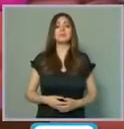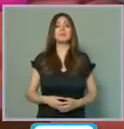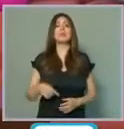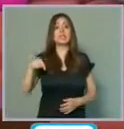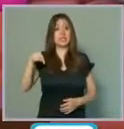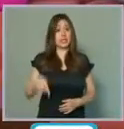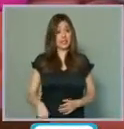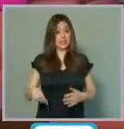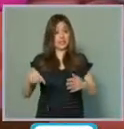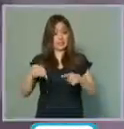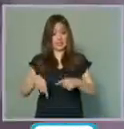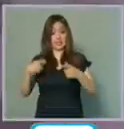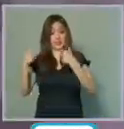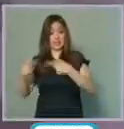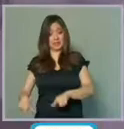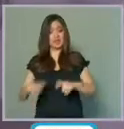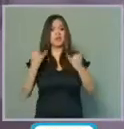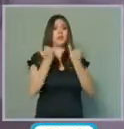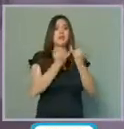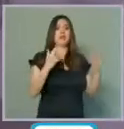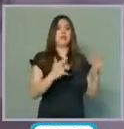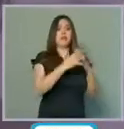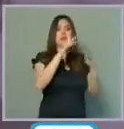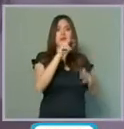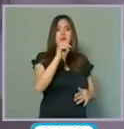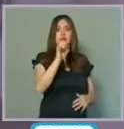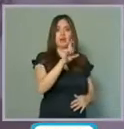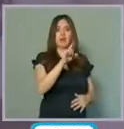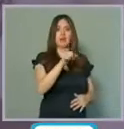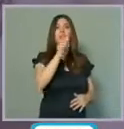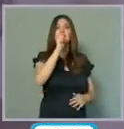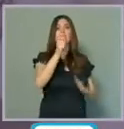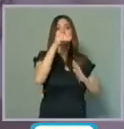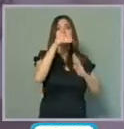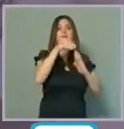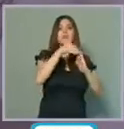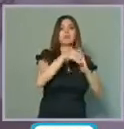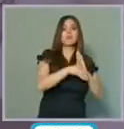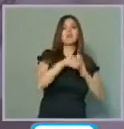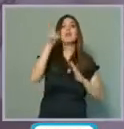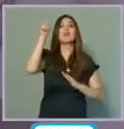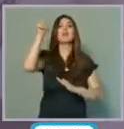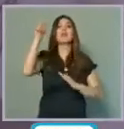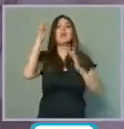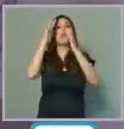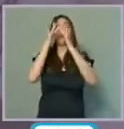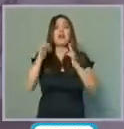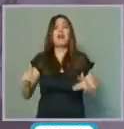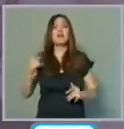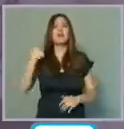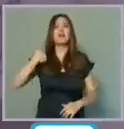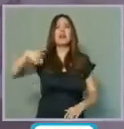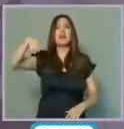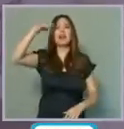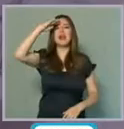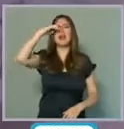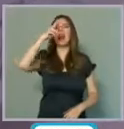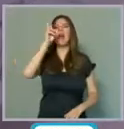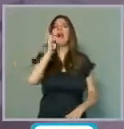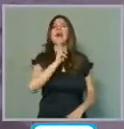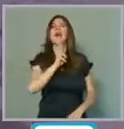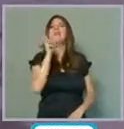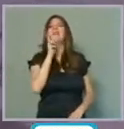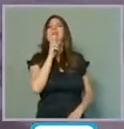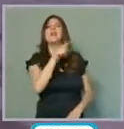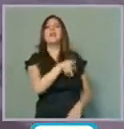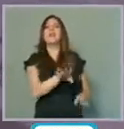Texas es como el inicio de la decadencia de México. Es decir, Francia hace un intento de decir, a ver, ¿qué tan débil es México? Así